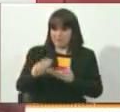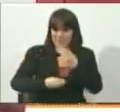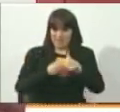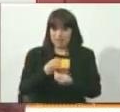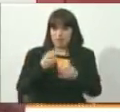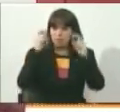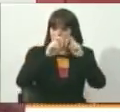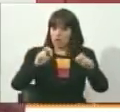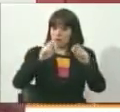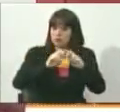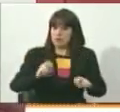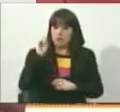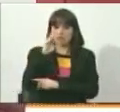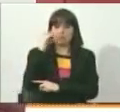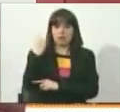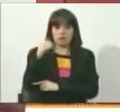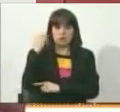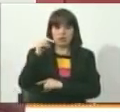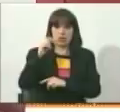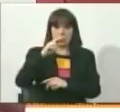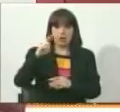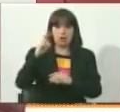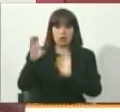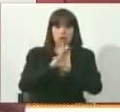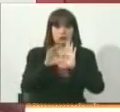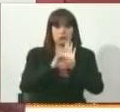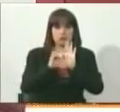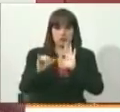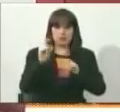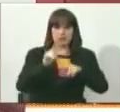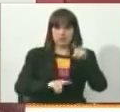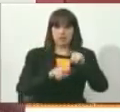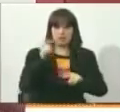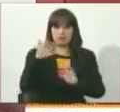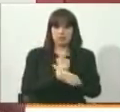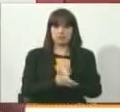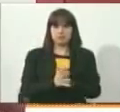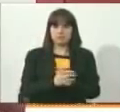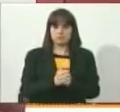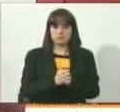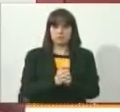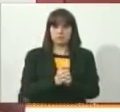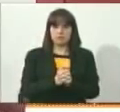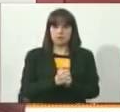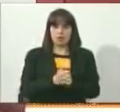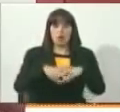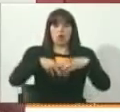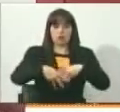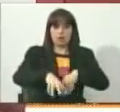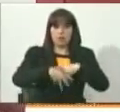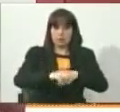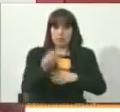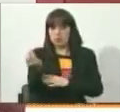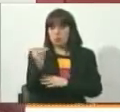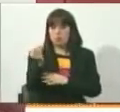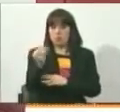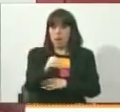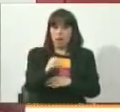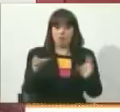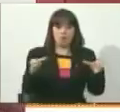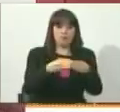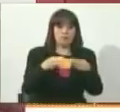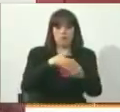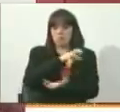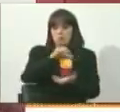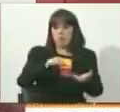revisar, y desde la Asamblea Nacional Constituyente vamos nosotros también a ayudar en lo que podamos ayudar, no solo a esos que andaban marchando, porque eso quizás es el problema